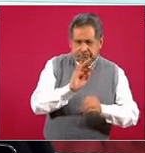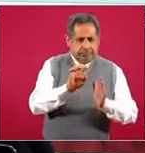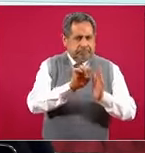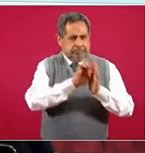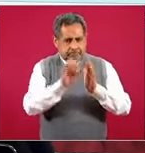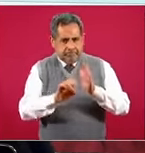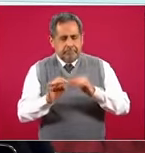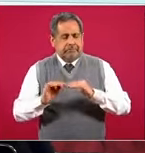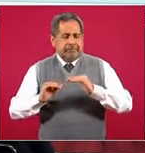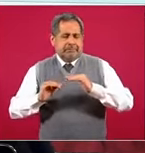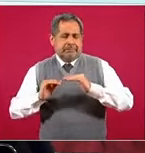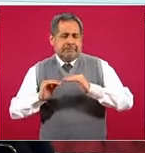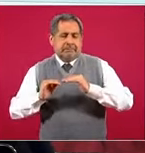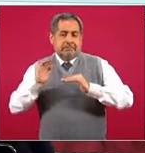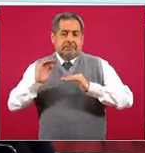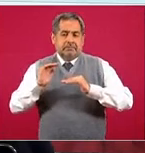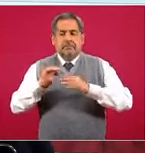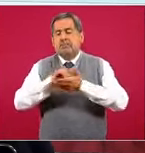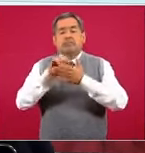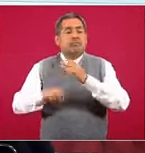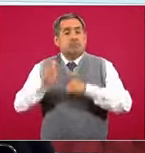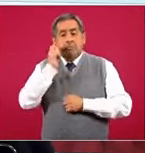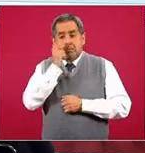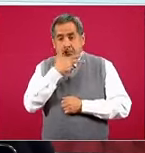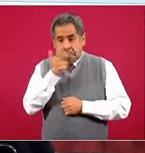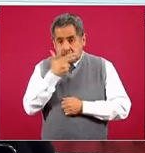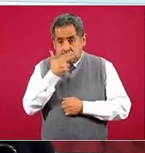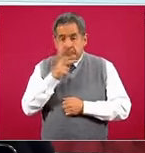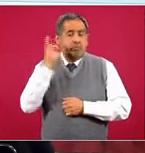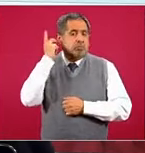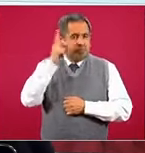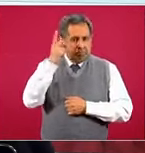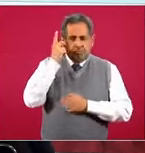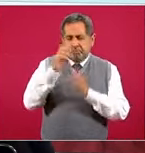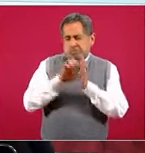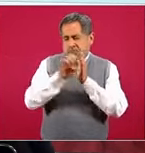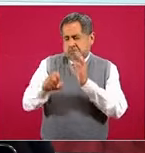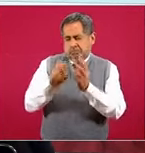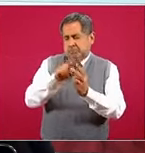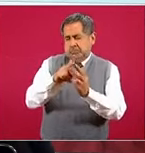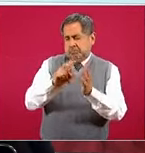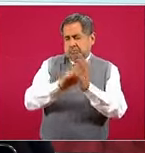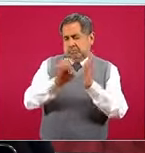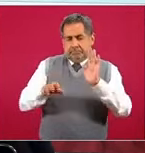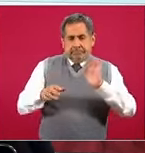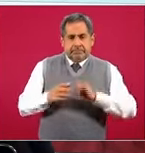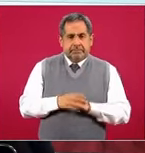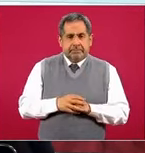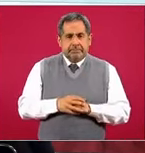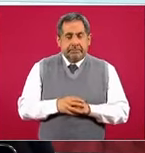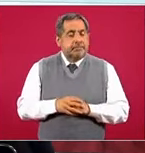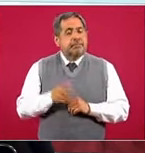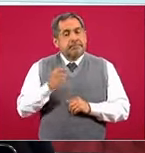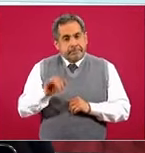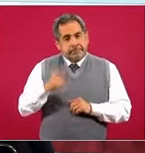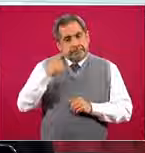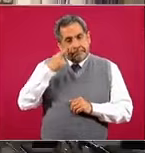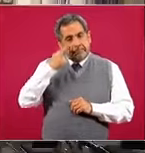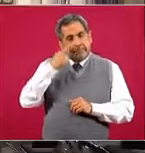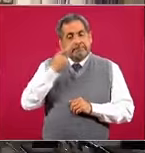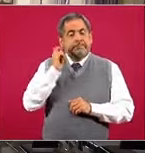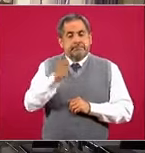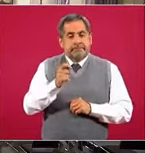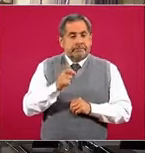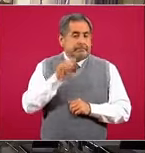sí el caso de, por ejemplo, Chihuahua y Durango, por poner dos ejemplos, pero así han sido